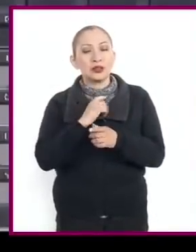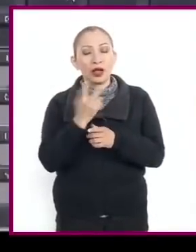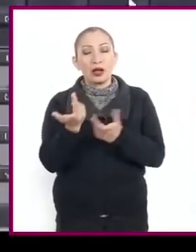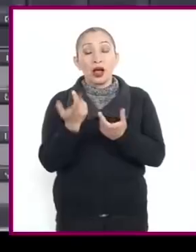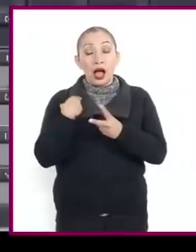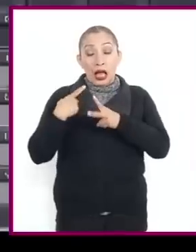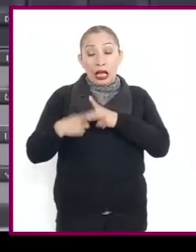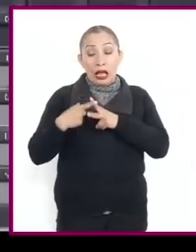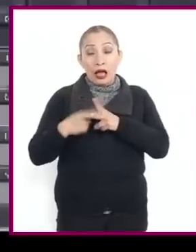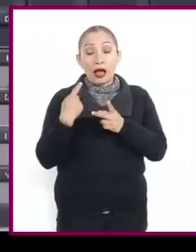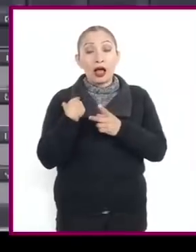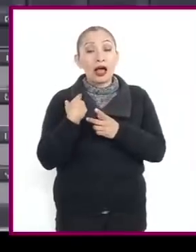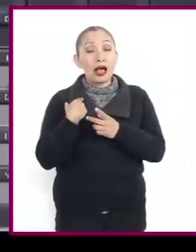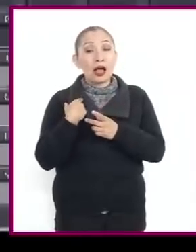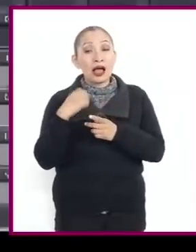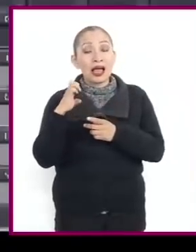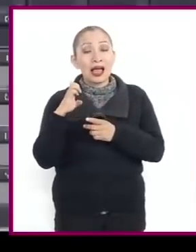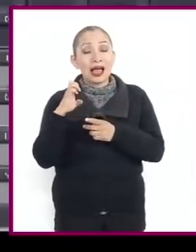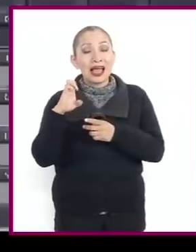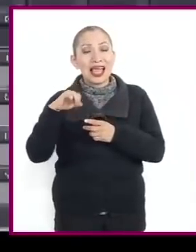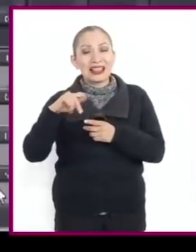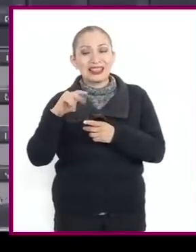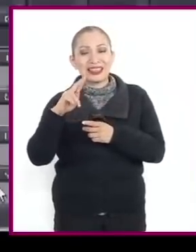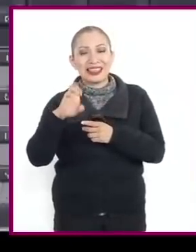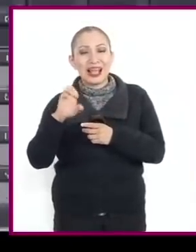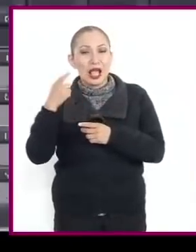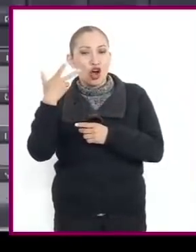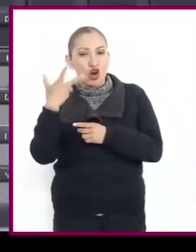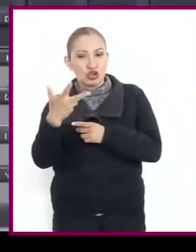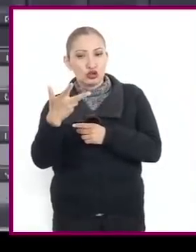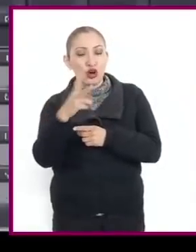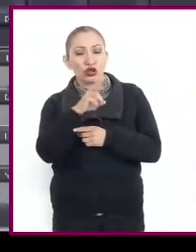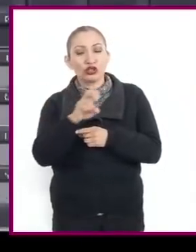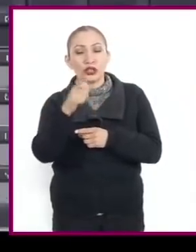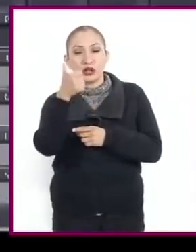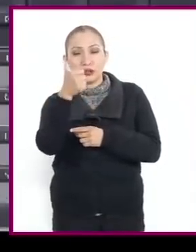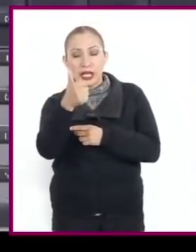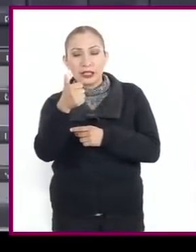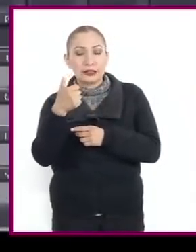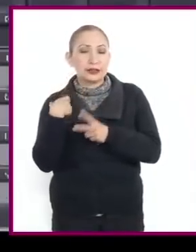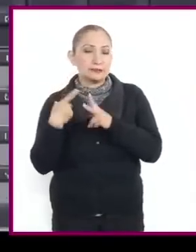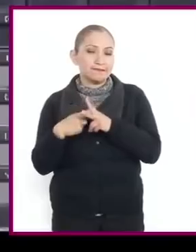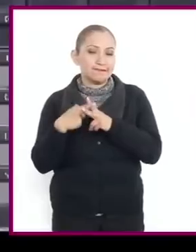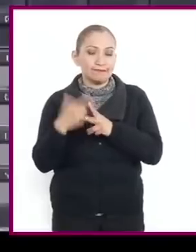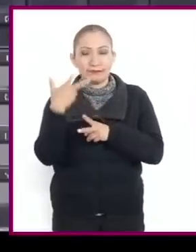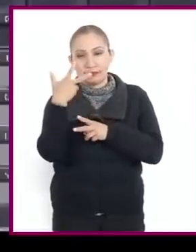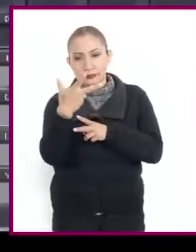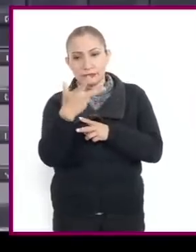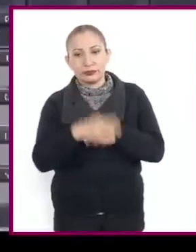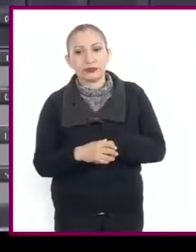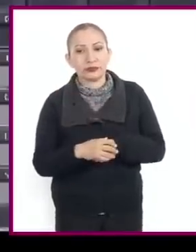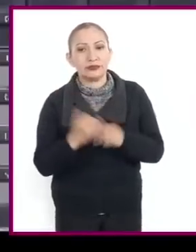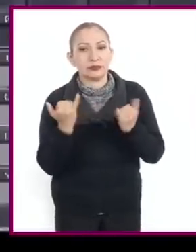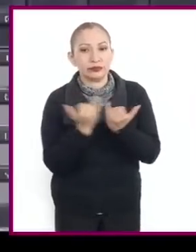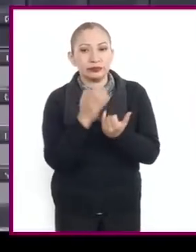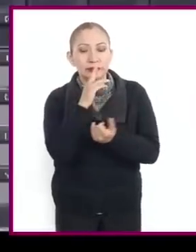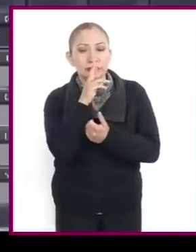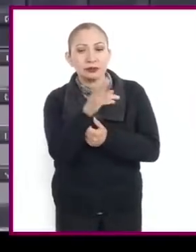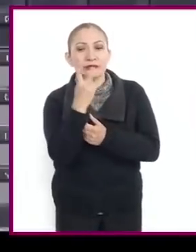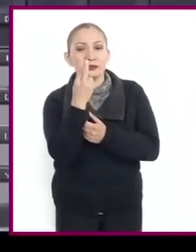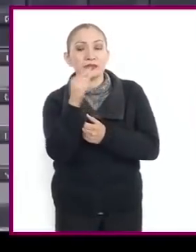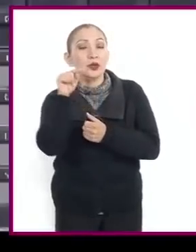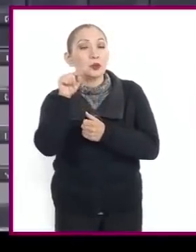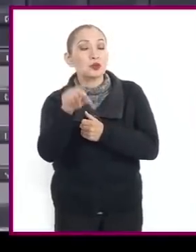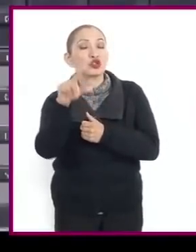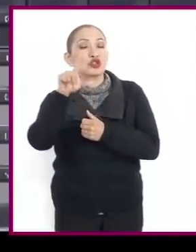hay que dividirlo por 8. Entonces esto ponemos 206 entre 8 y